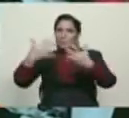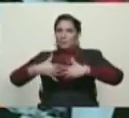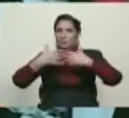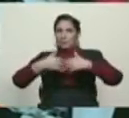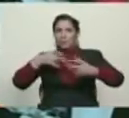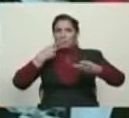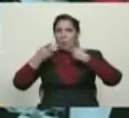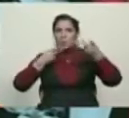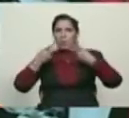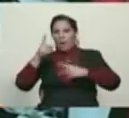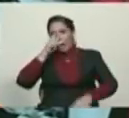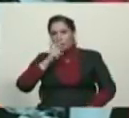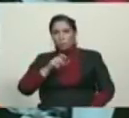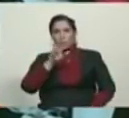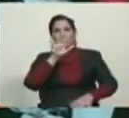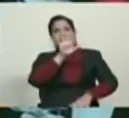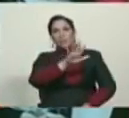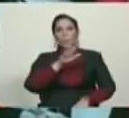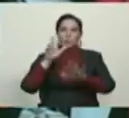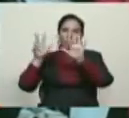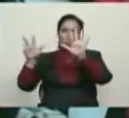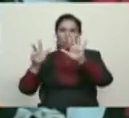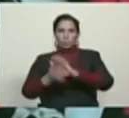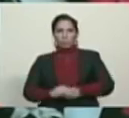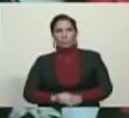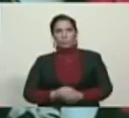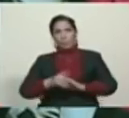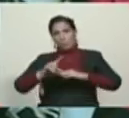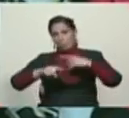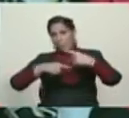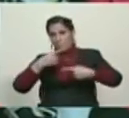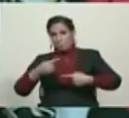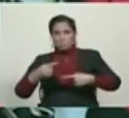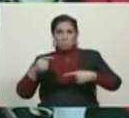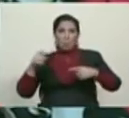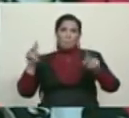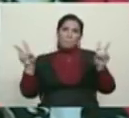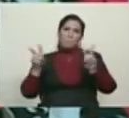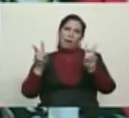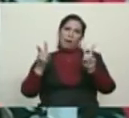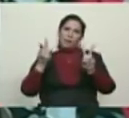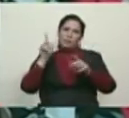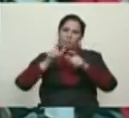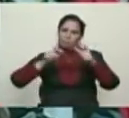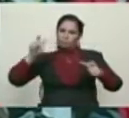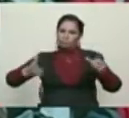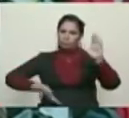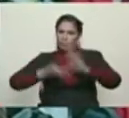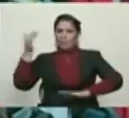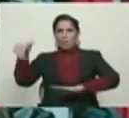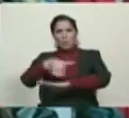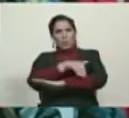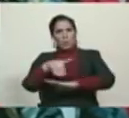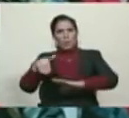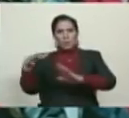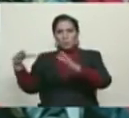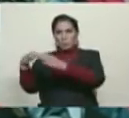año 58. Luego que los valientes salieron a la calle, las